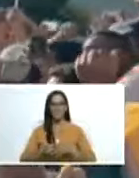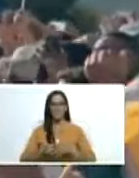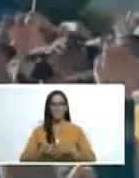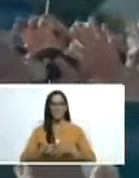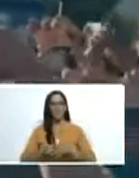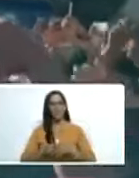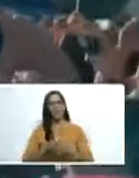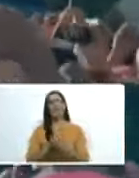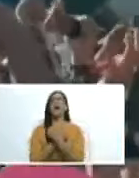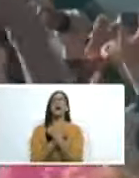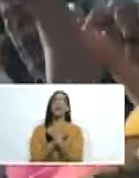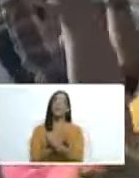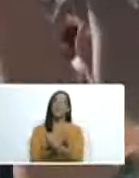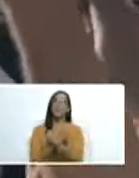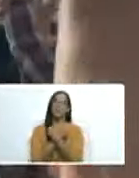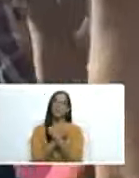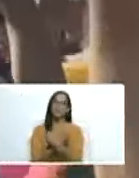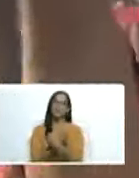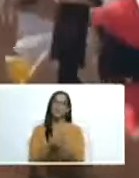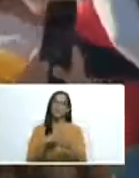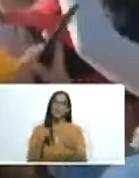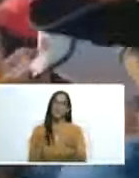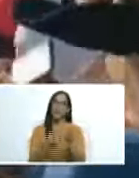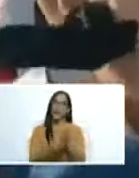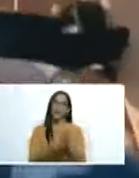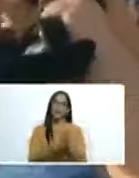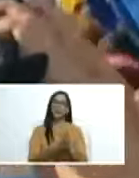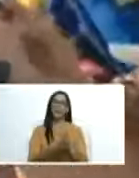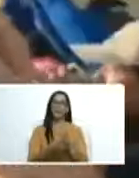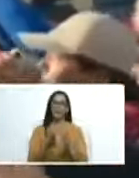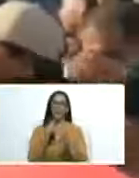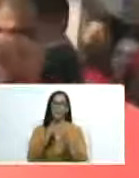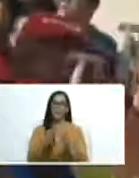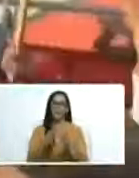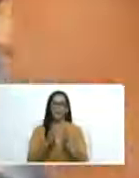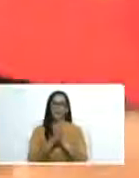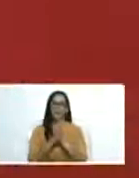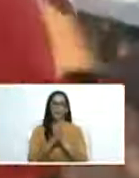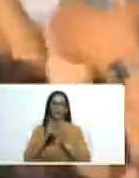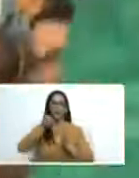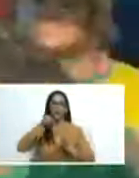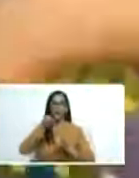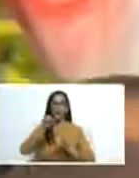Amor con amor se paga, decía el gran apóstol José Martí.